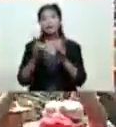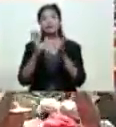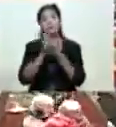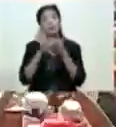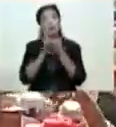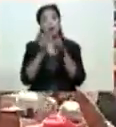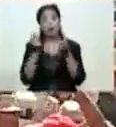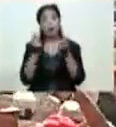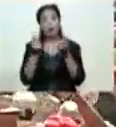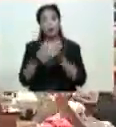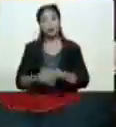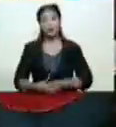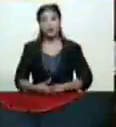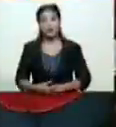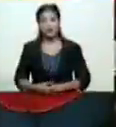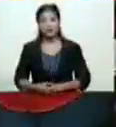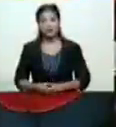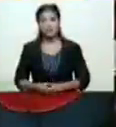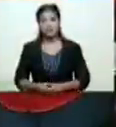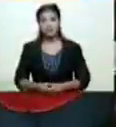estabilidad económica.